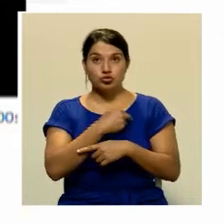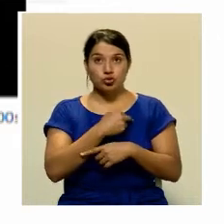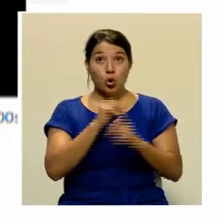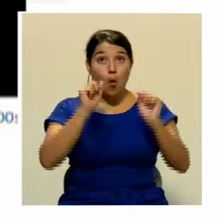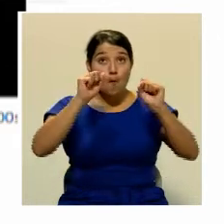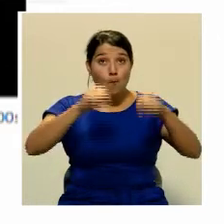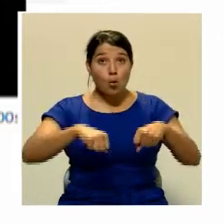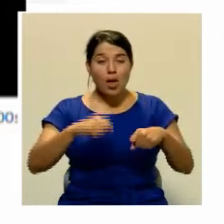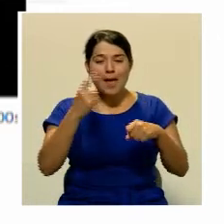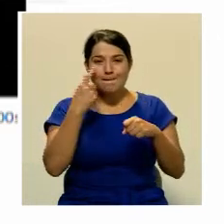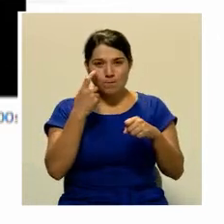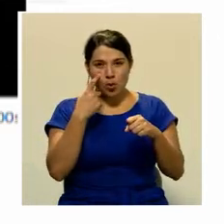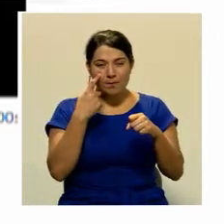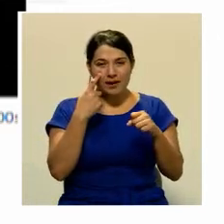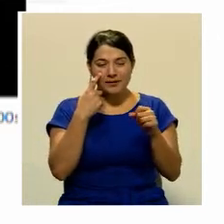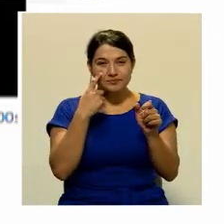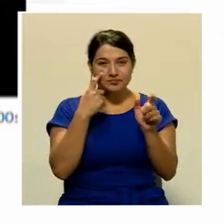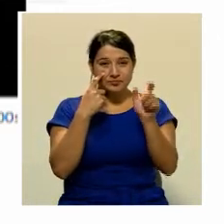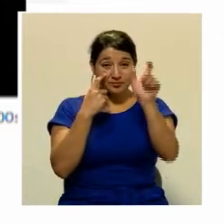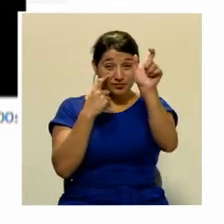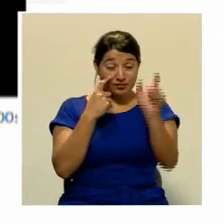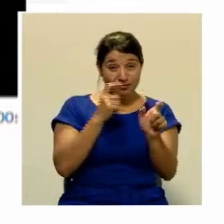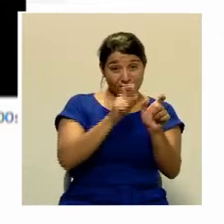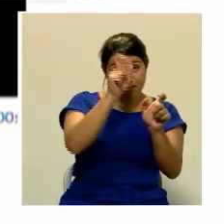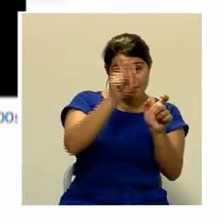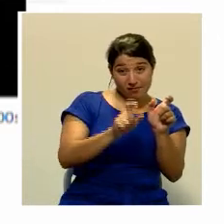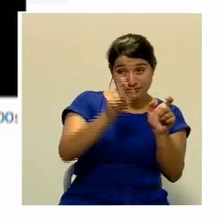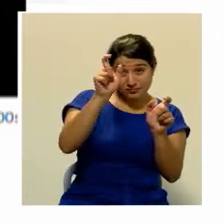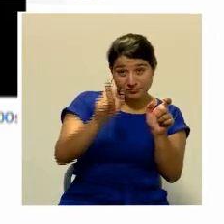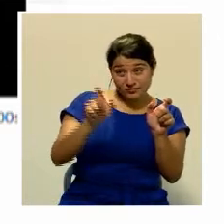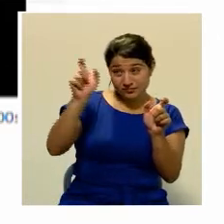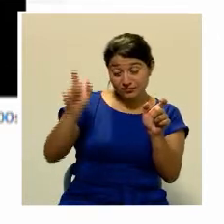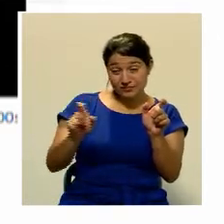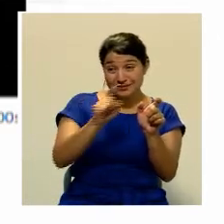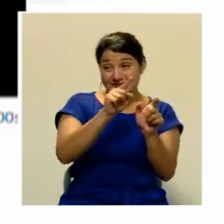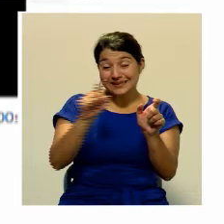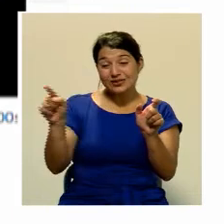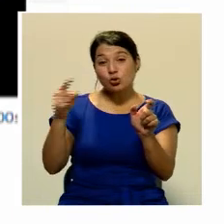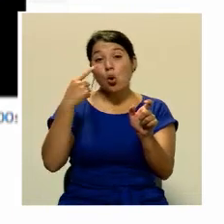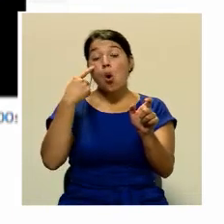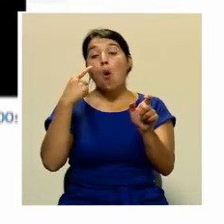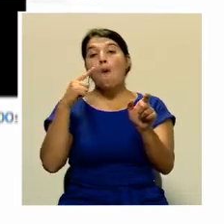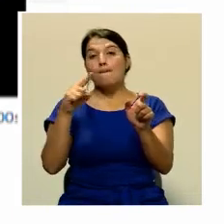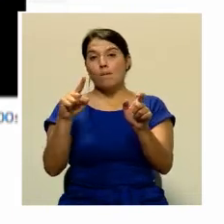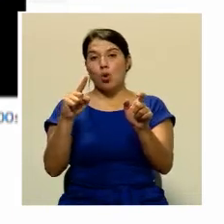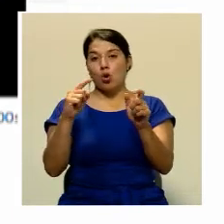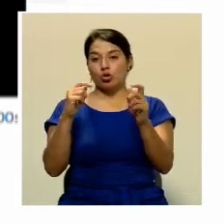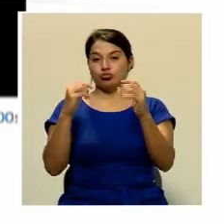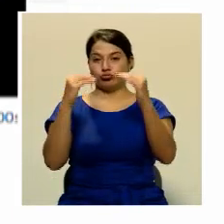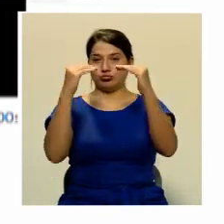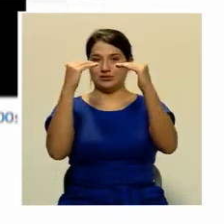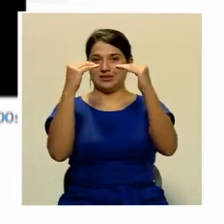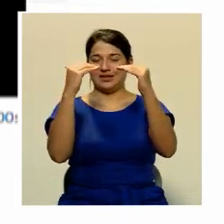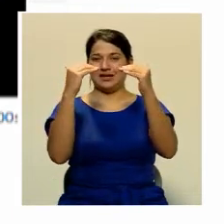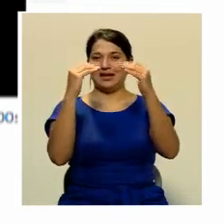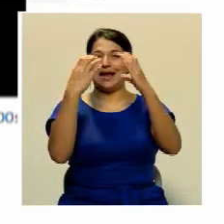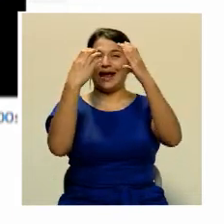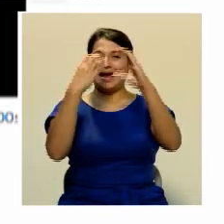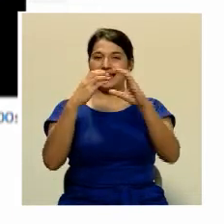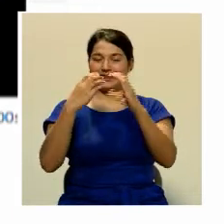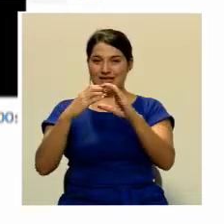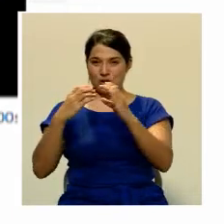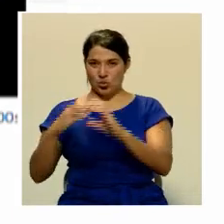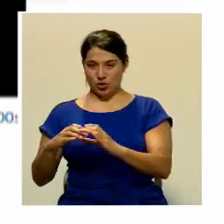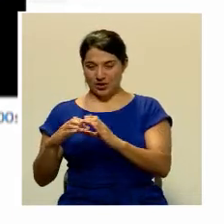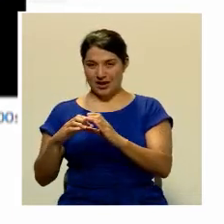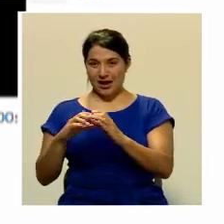ver los grupos generacionales por nivel educativo, ¿verdad? Y lo que observamos, viendo